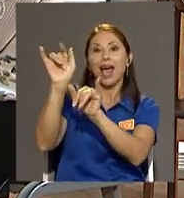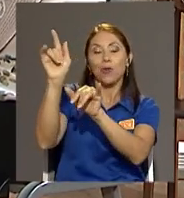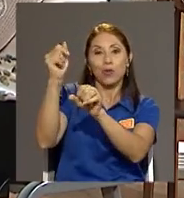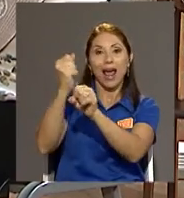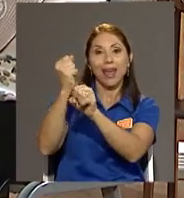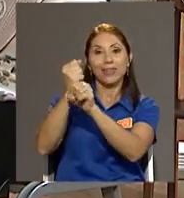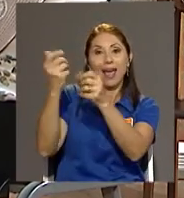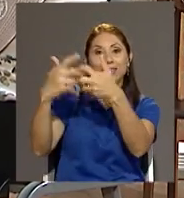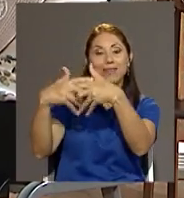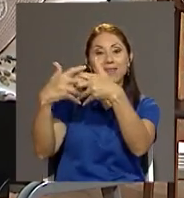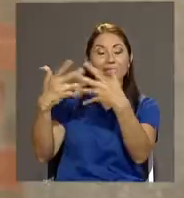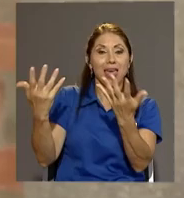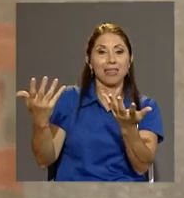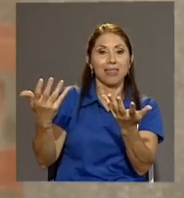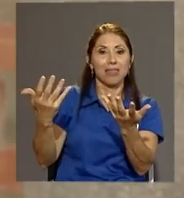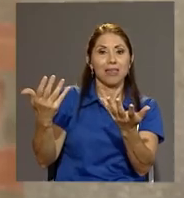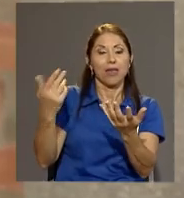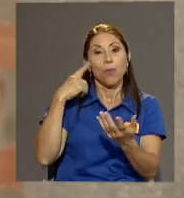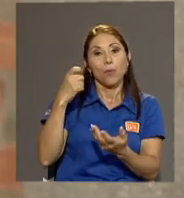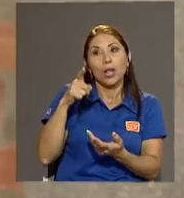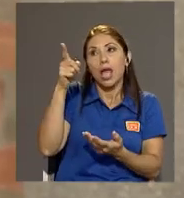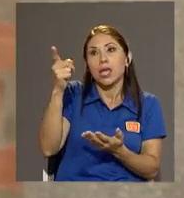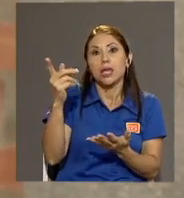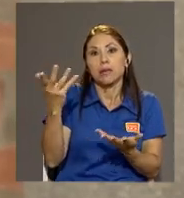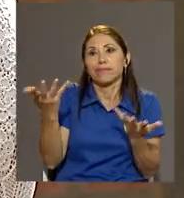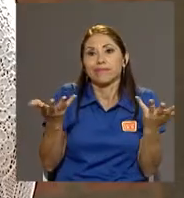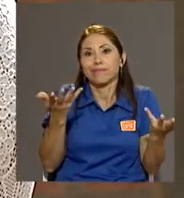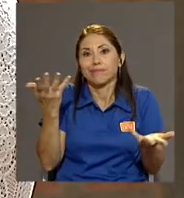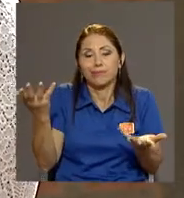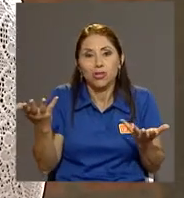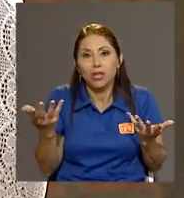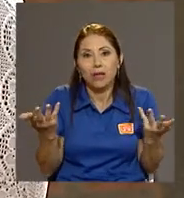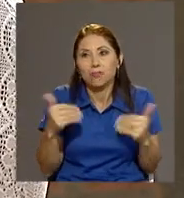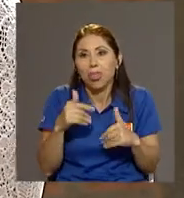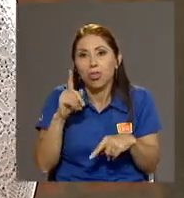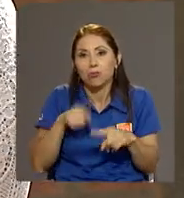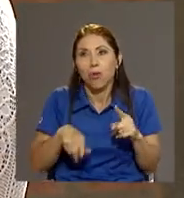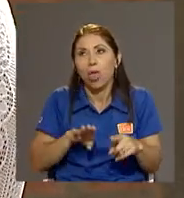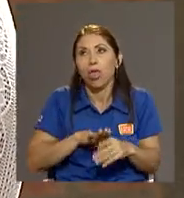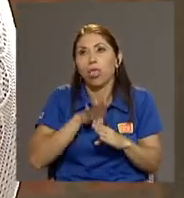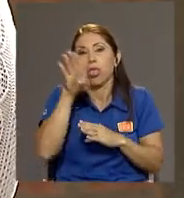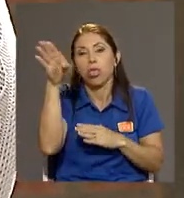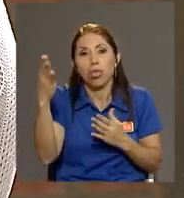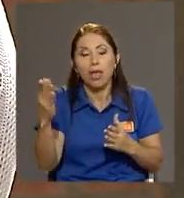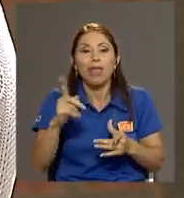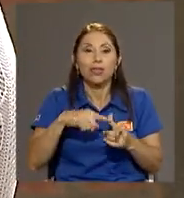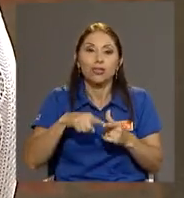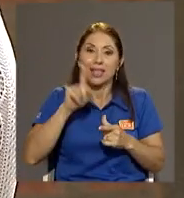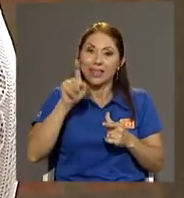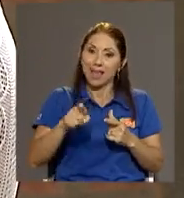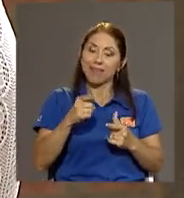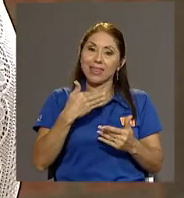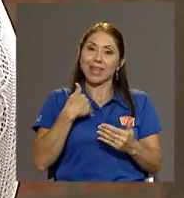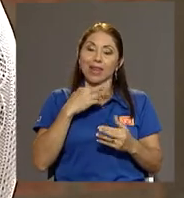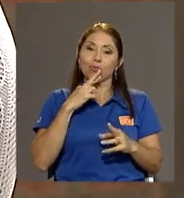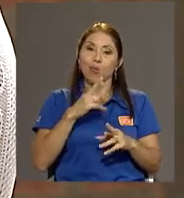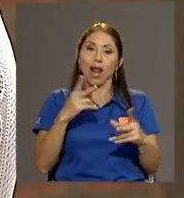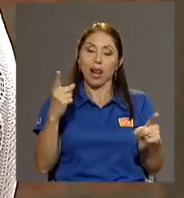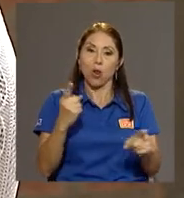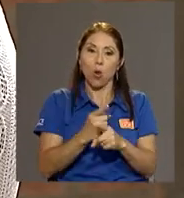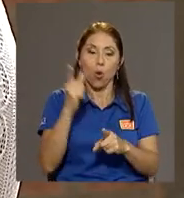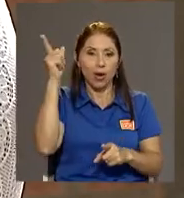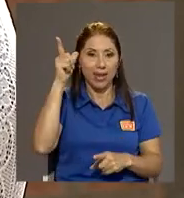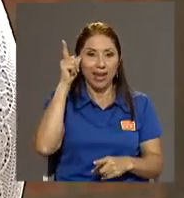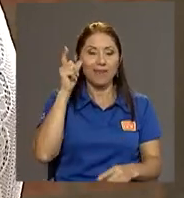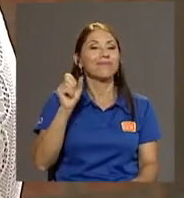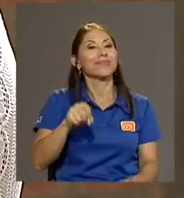difícil hacer el viaje y lo que fuera. Tiene que tener una lógica. Claro. No, y también es muy importante, bueno, aquí celebrando el 25 de